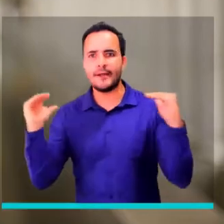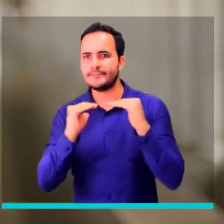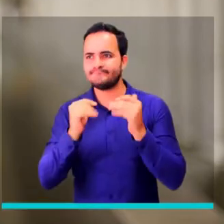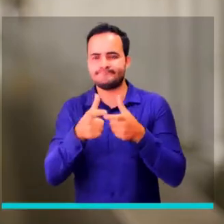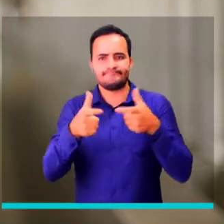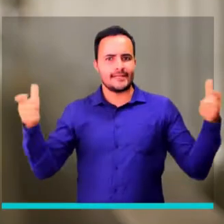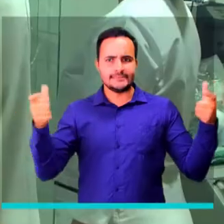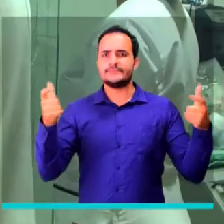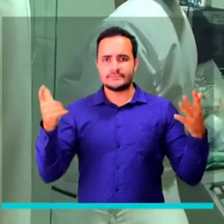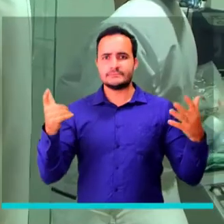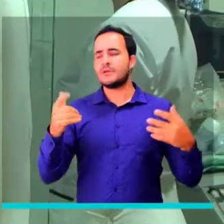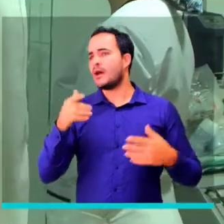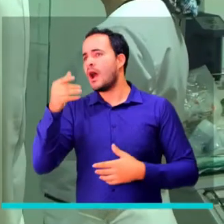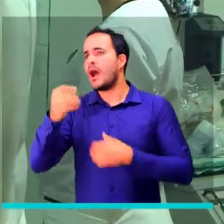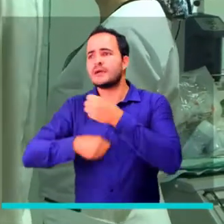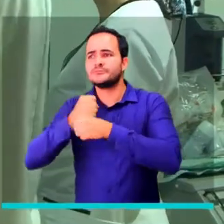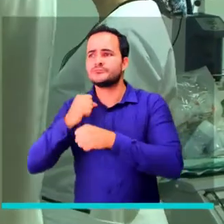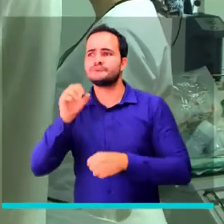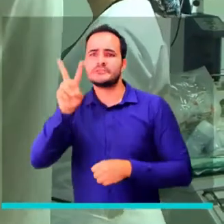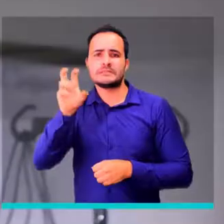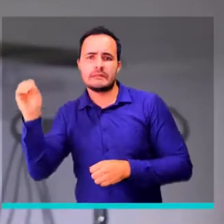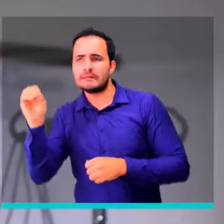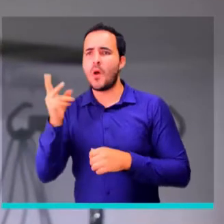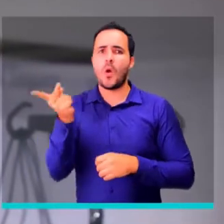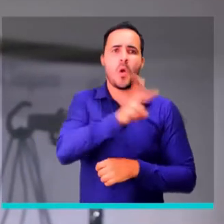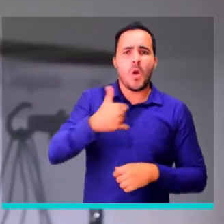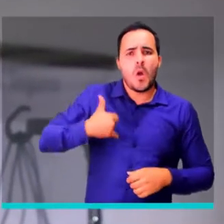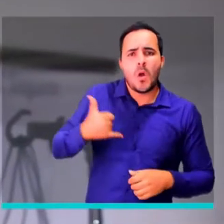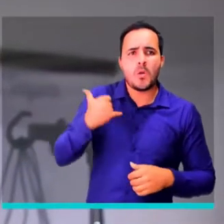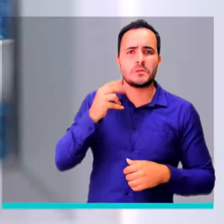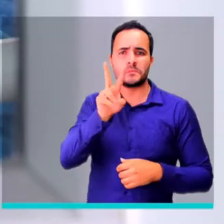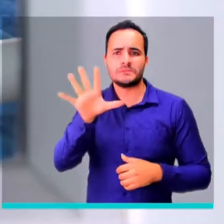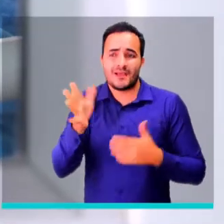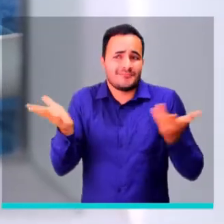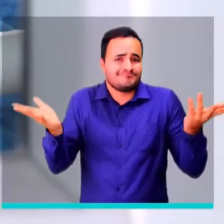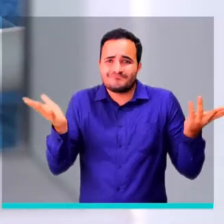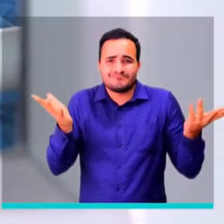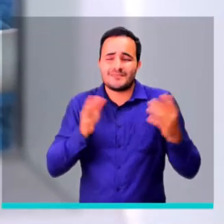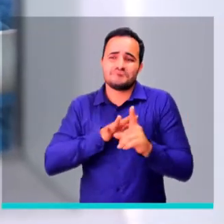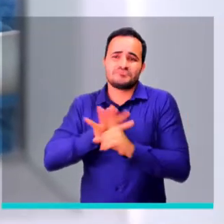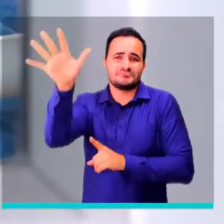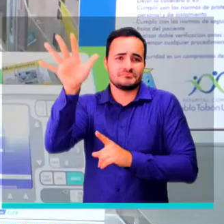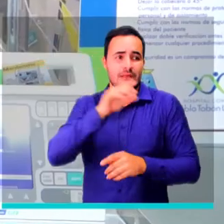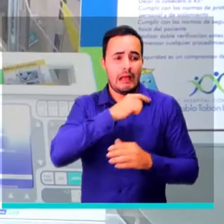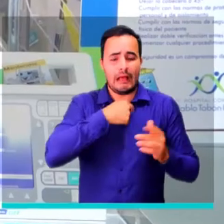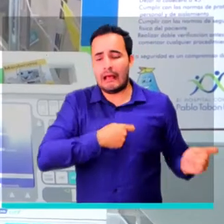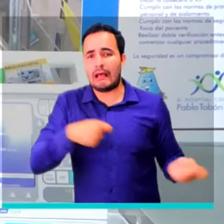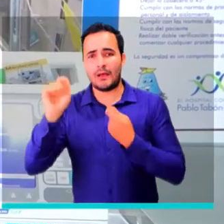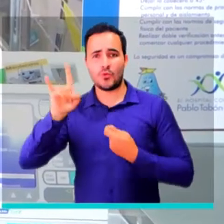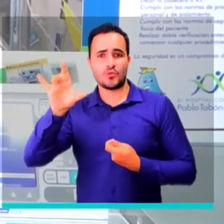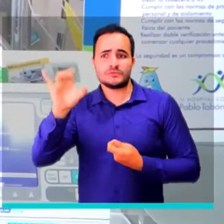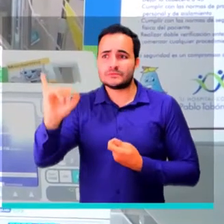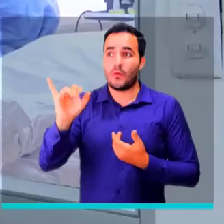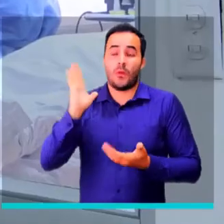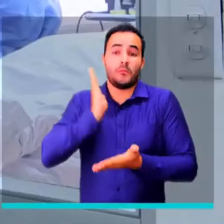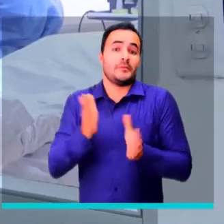jóvenes o adultos mayores, tenemos riesgo de que el COVID nos conduzca a una UCI o a una muerte.